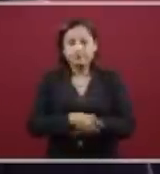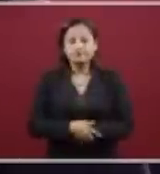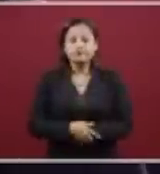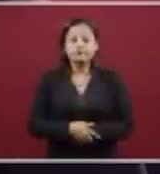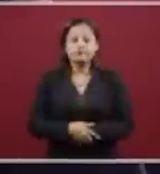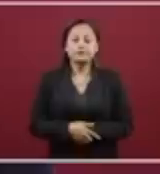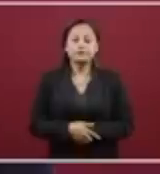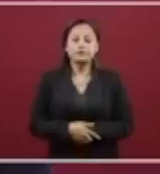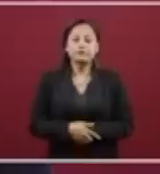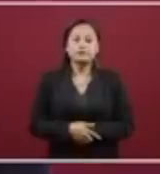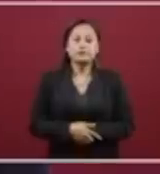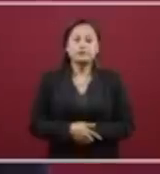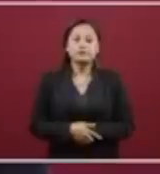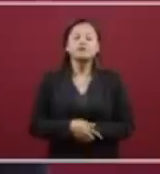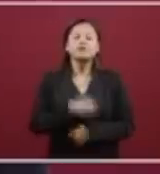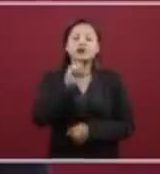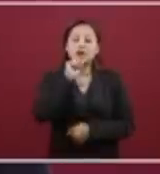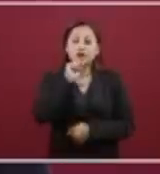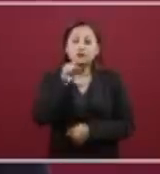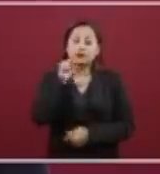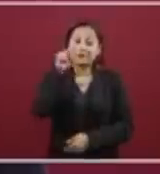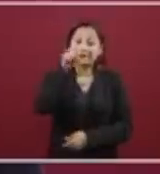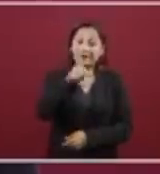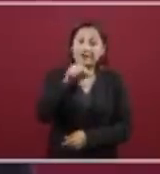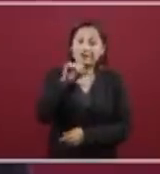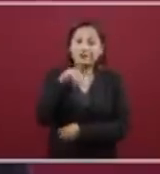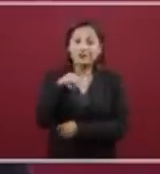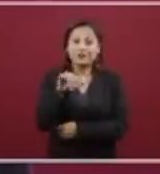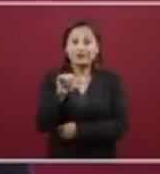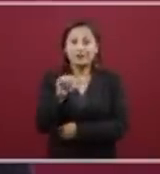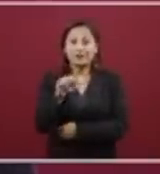también en minatitlán vamos